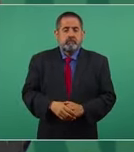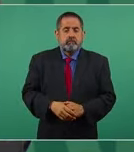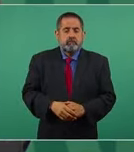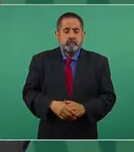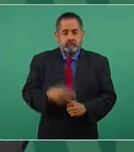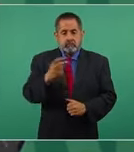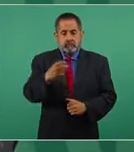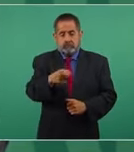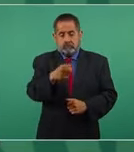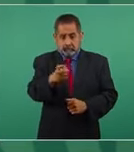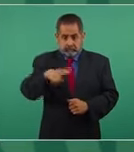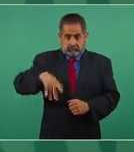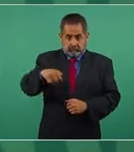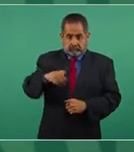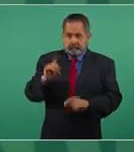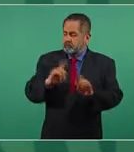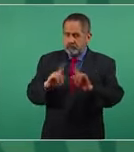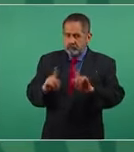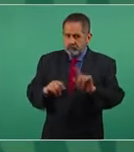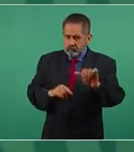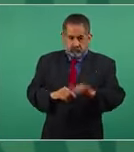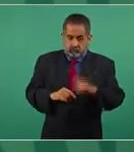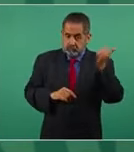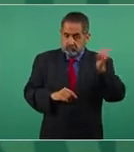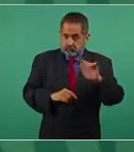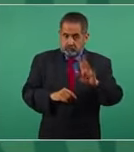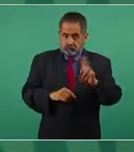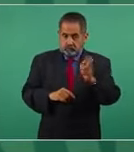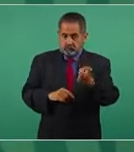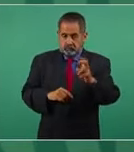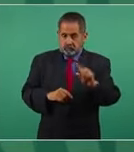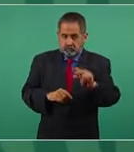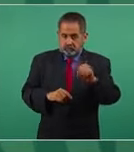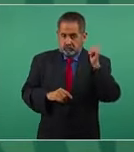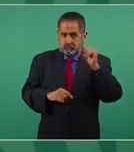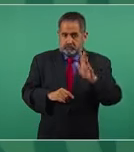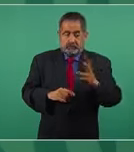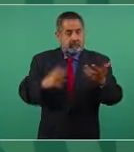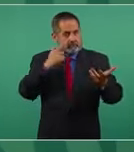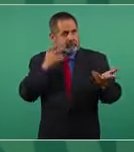Sí, no. Este es otro. No,